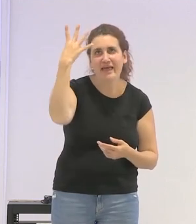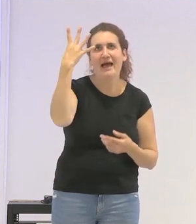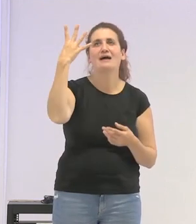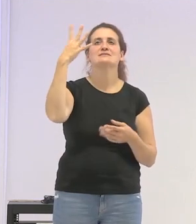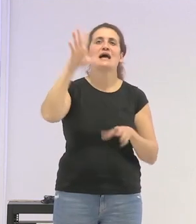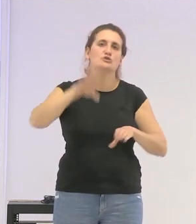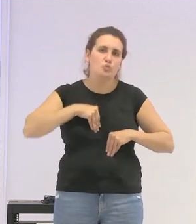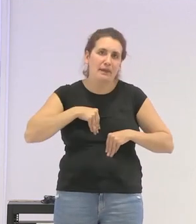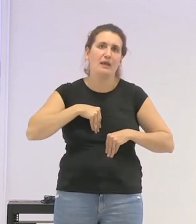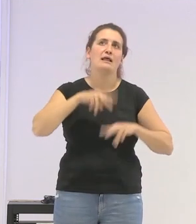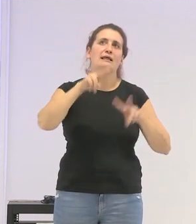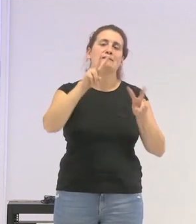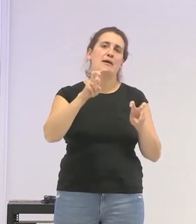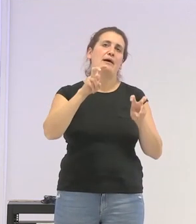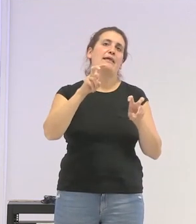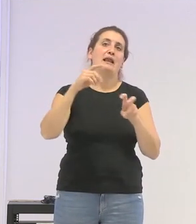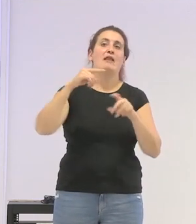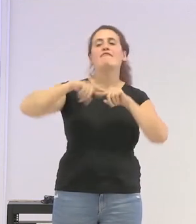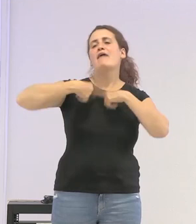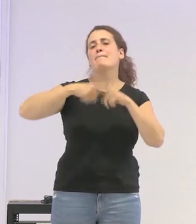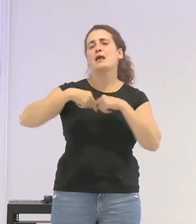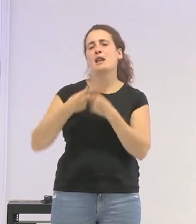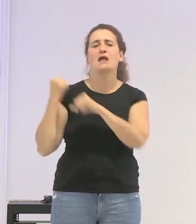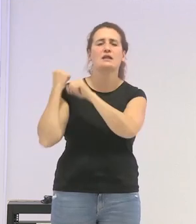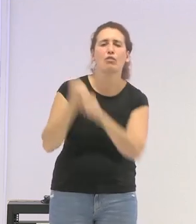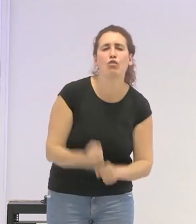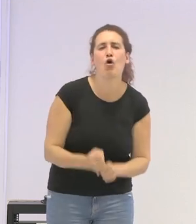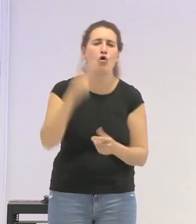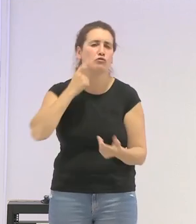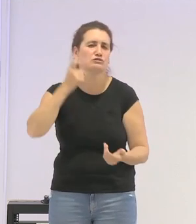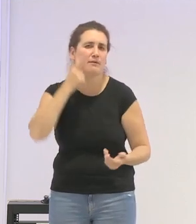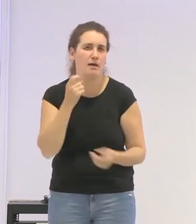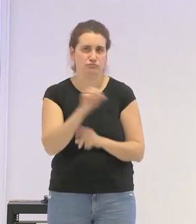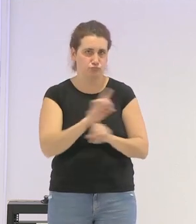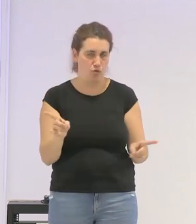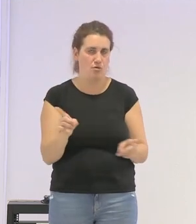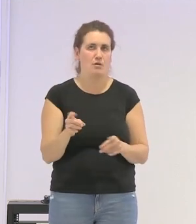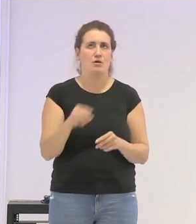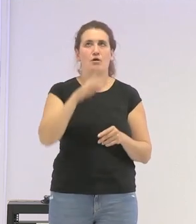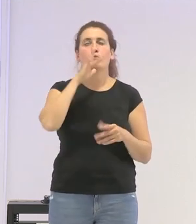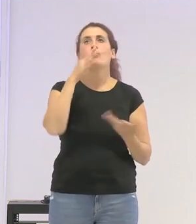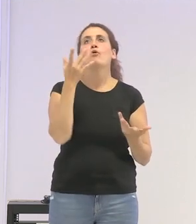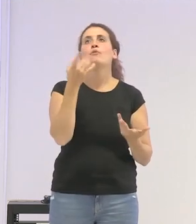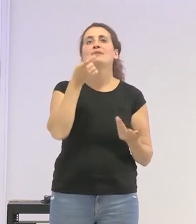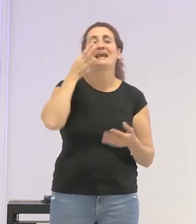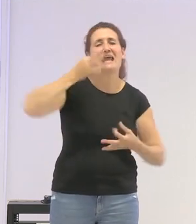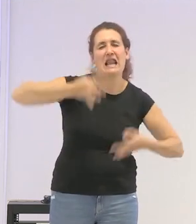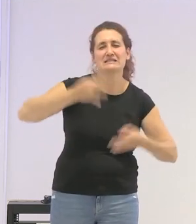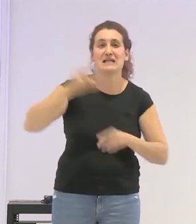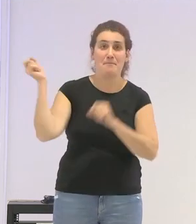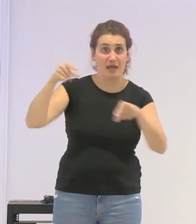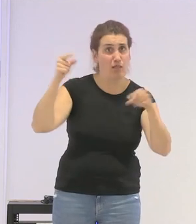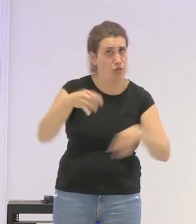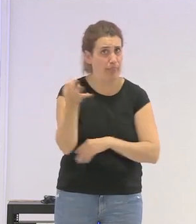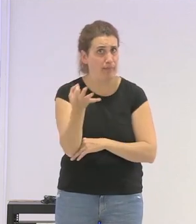familia tradicional, pero también desde la izquierda se ha oído mucho el discurso de hay que ser más realista con la inmigración, etc.,